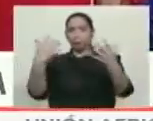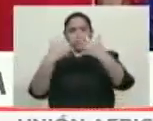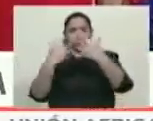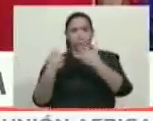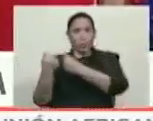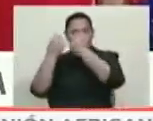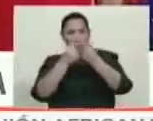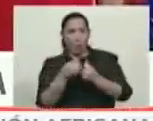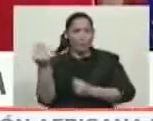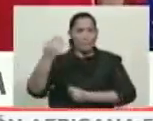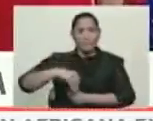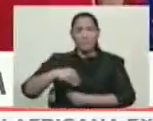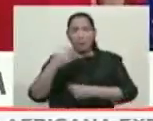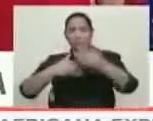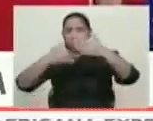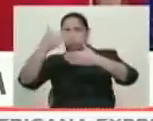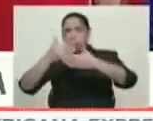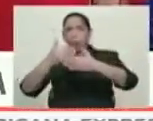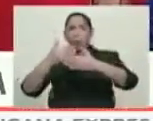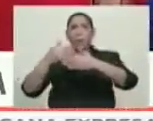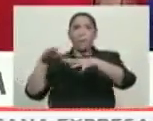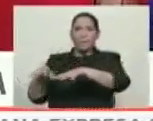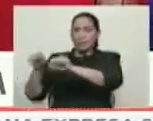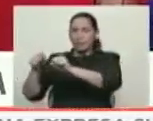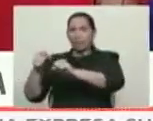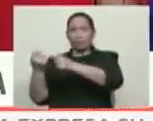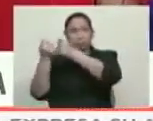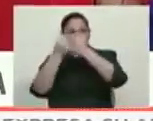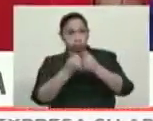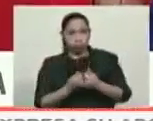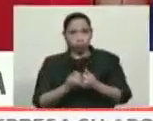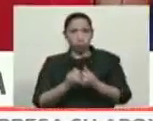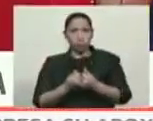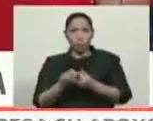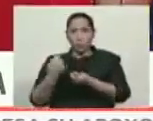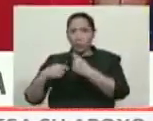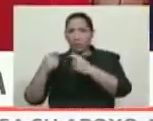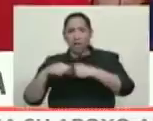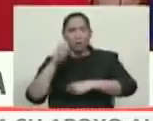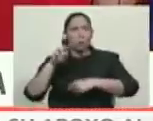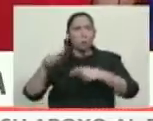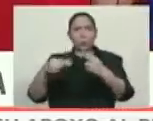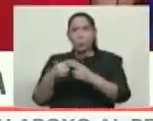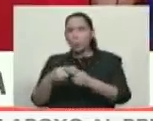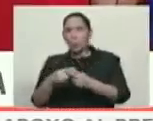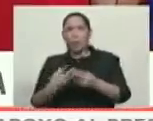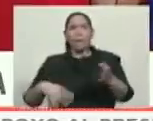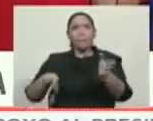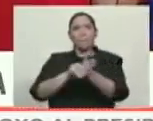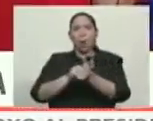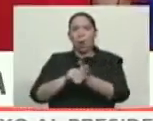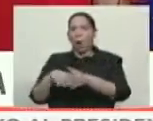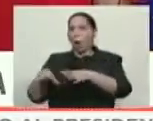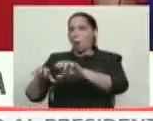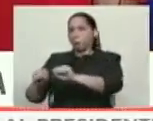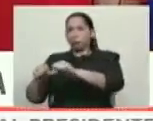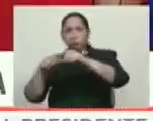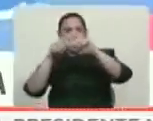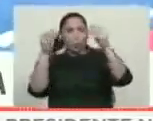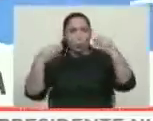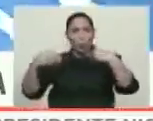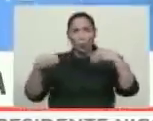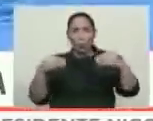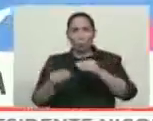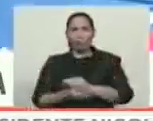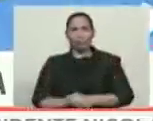más bloqueo imperialista, financiero, comercial y económico, jamás volveremos al modelo capitalista y